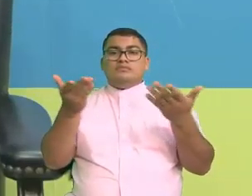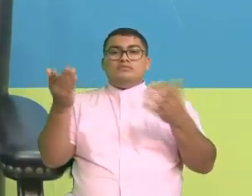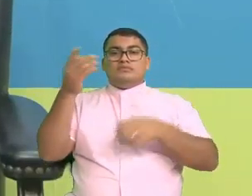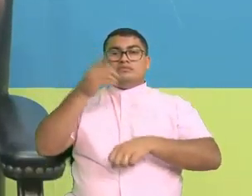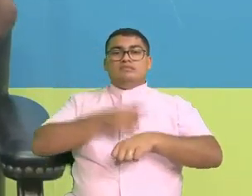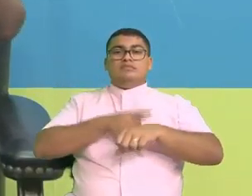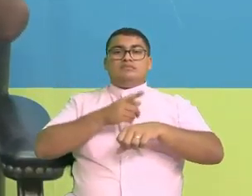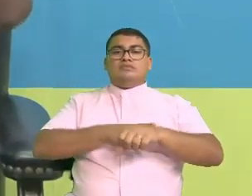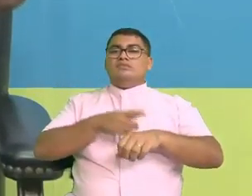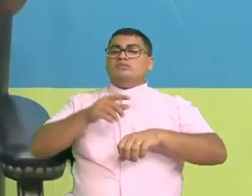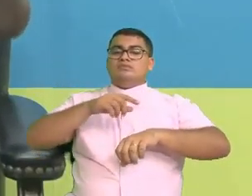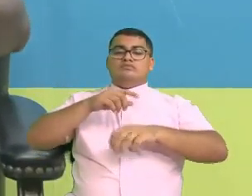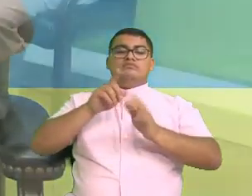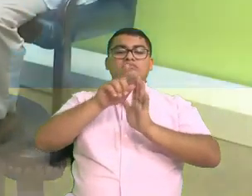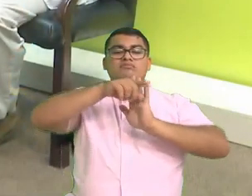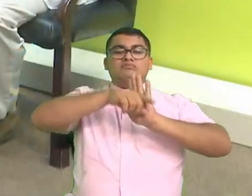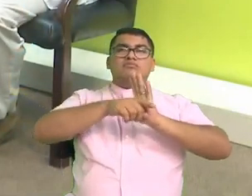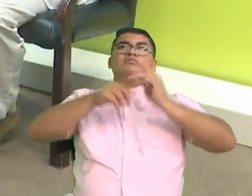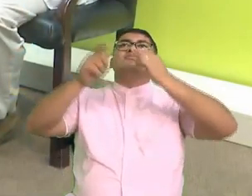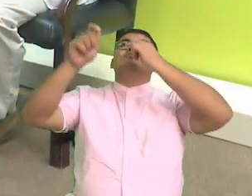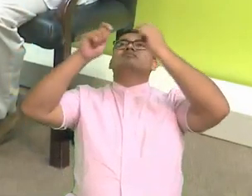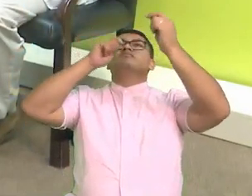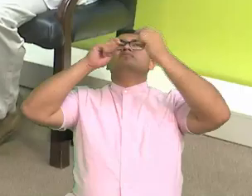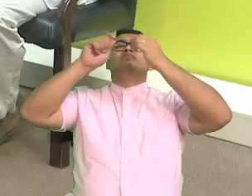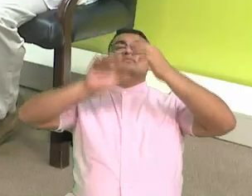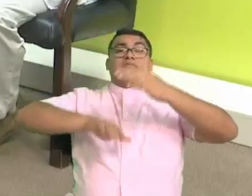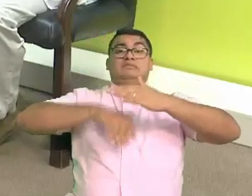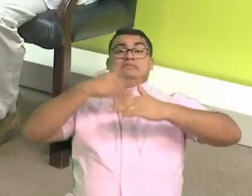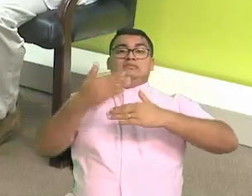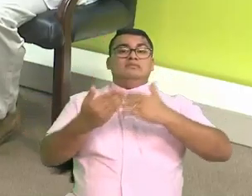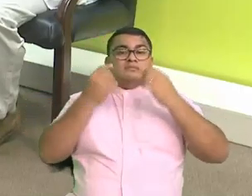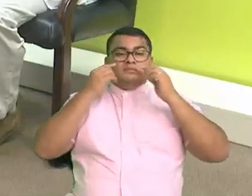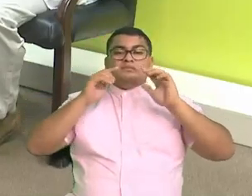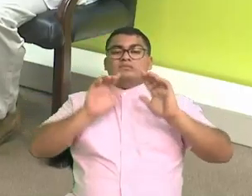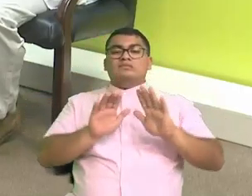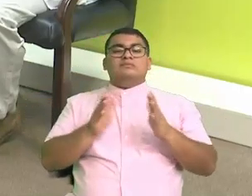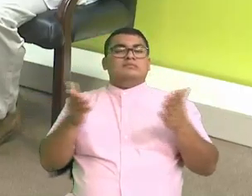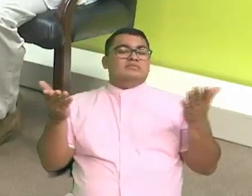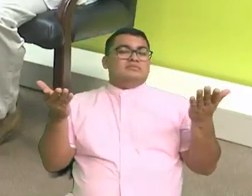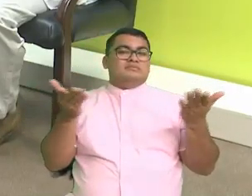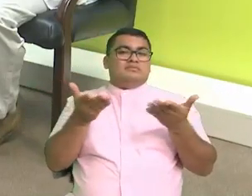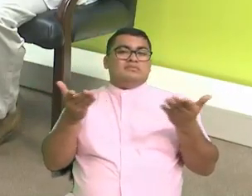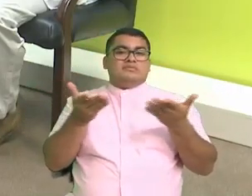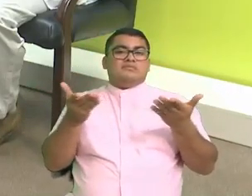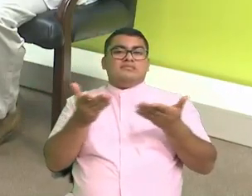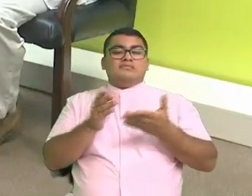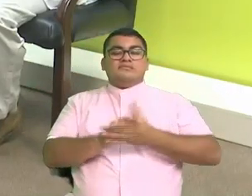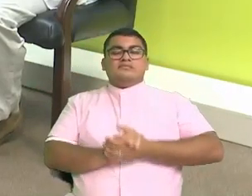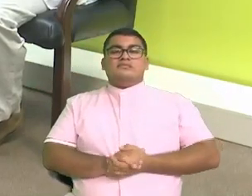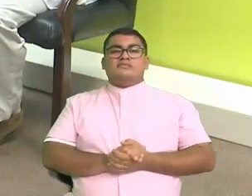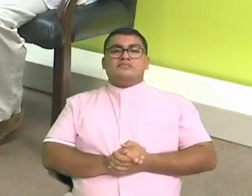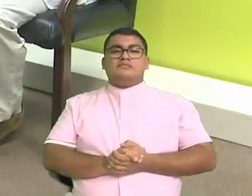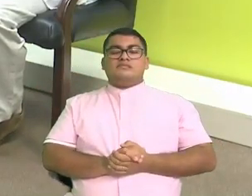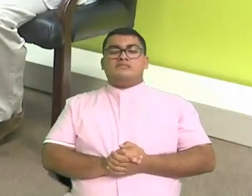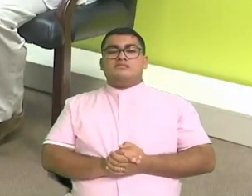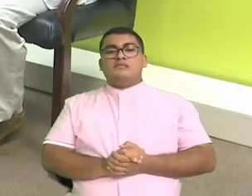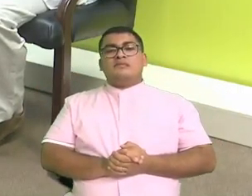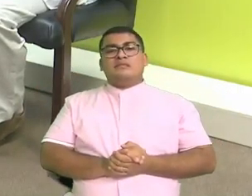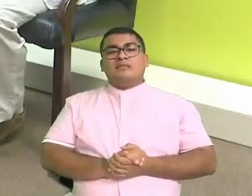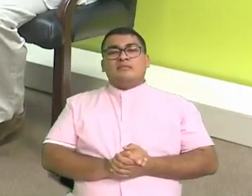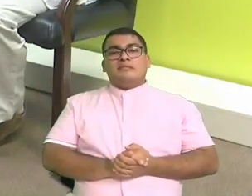esa cirugía? ¿Cómo se debe cuidar una vez que esa persona haya sido expuesta a esa cirugía por una sinusitis